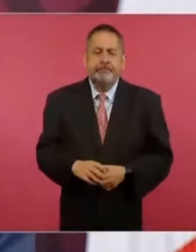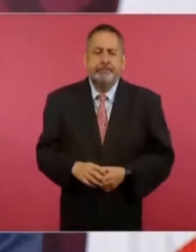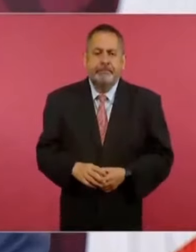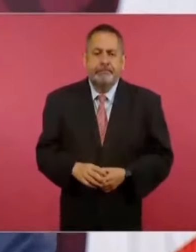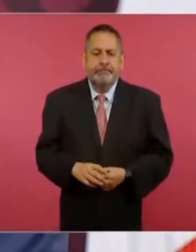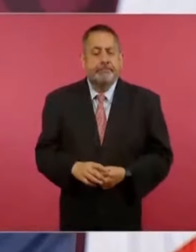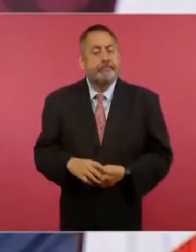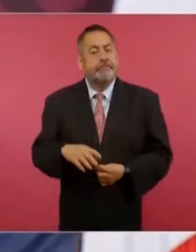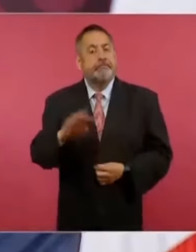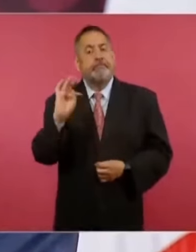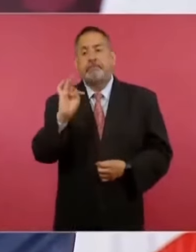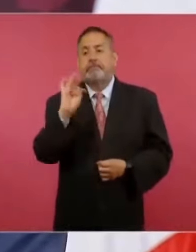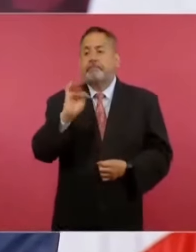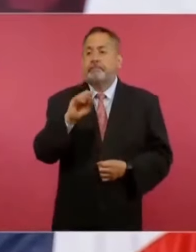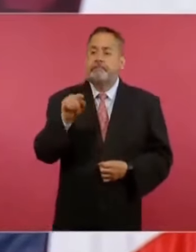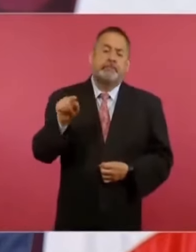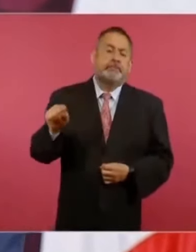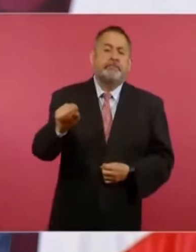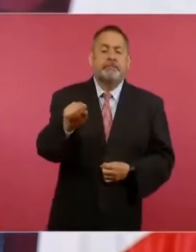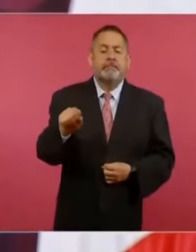Si se quiere